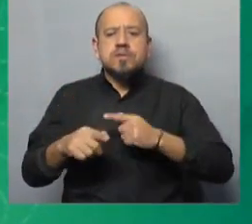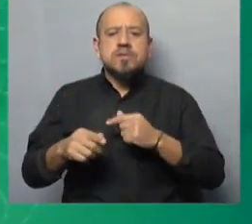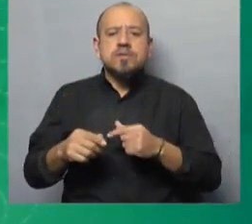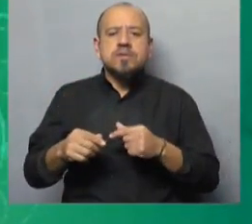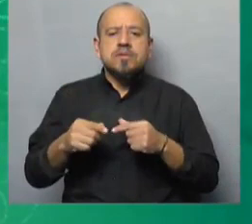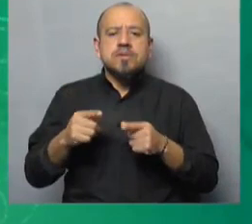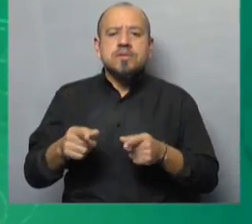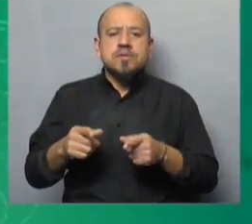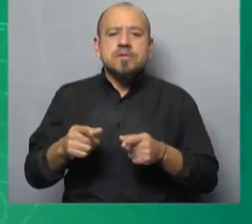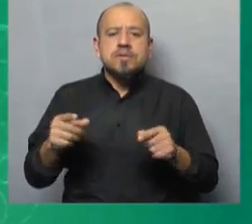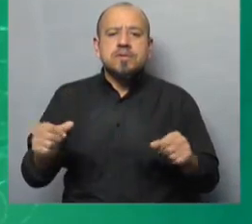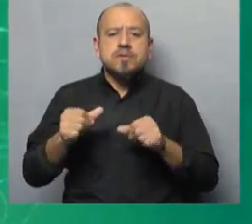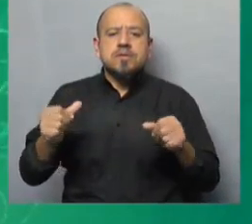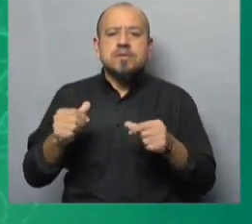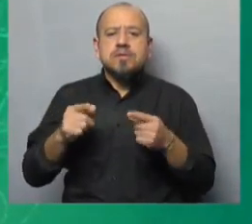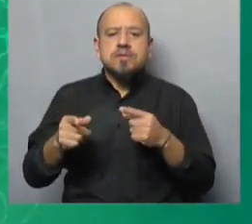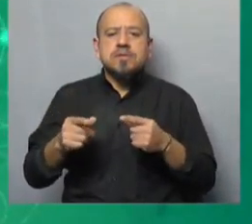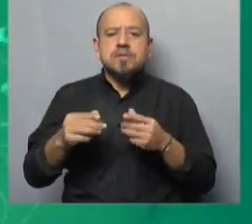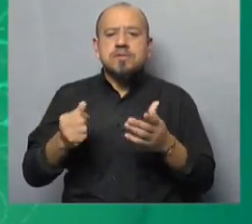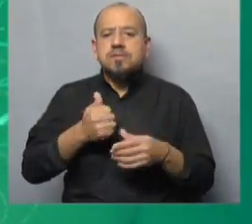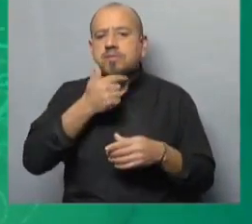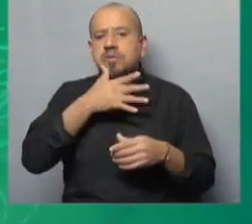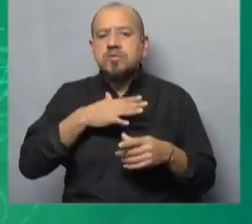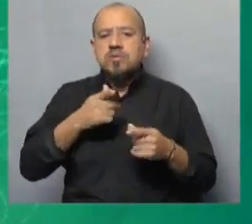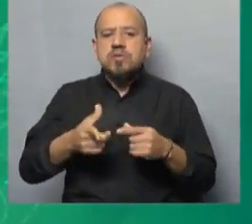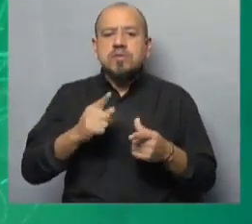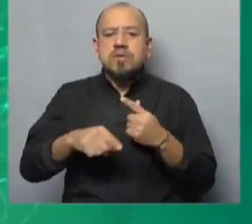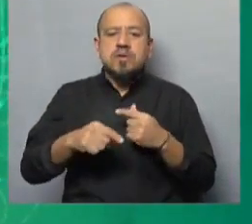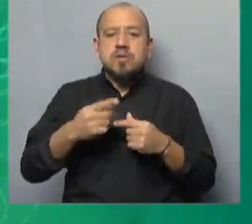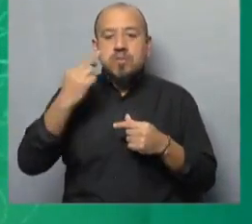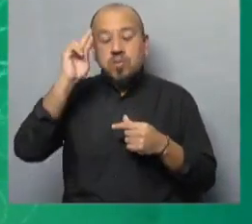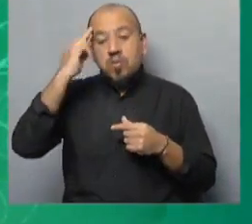que ustedes logren algo tan increíble e histórico para nuestro país